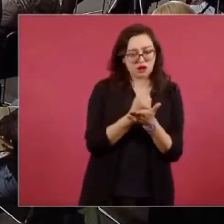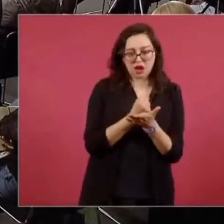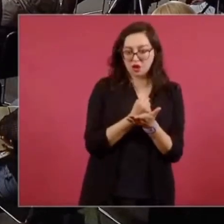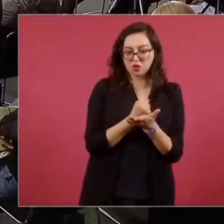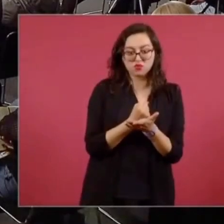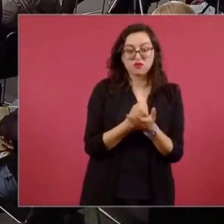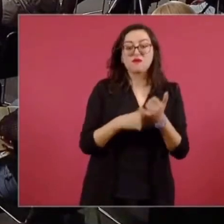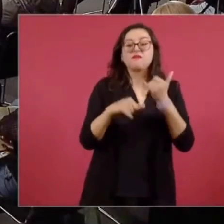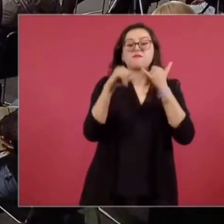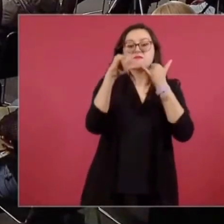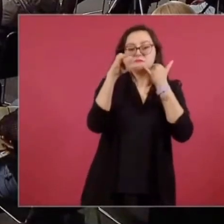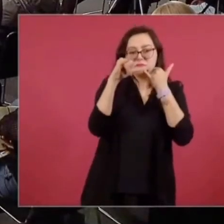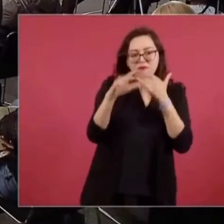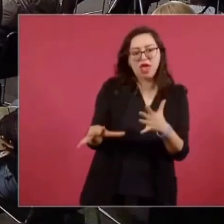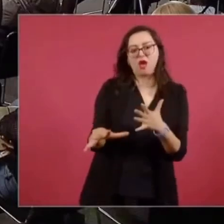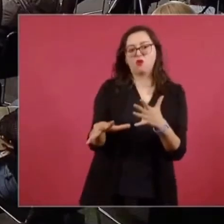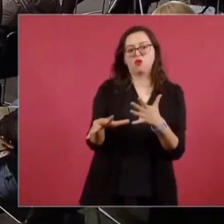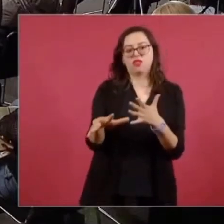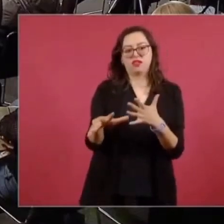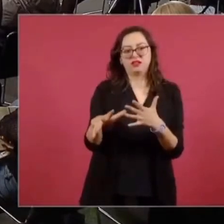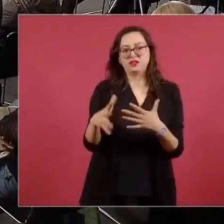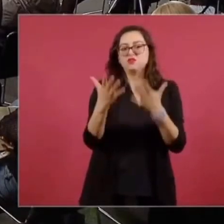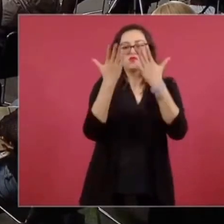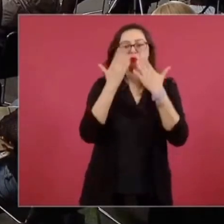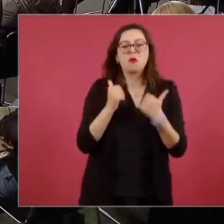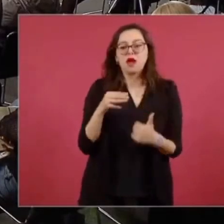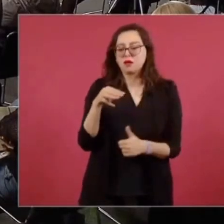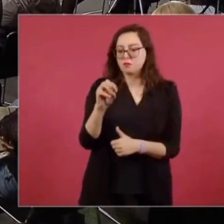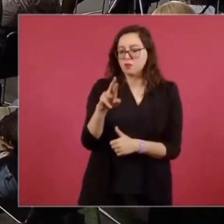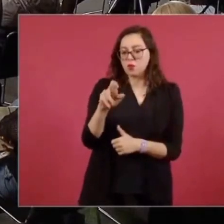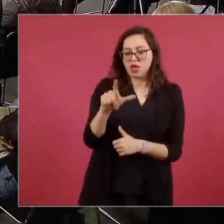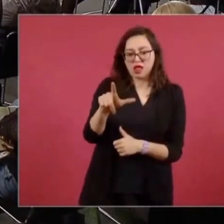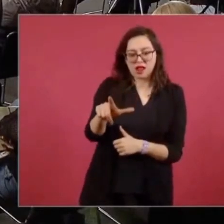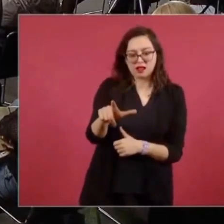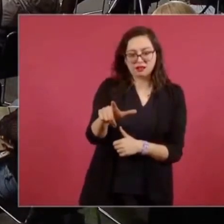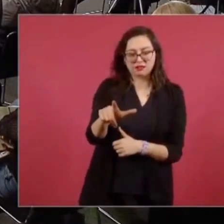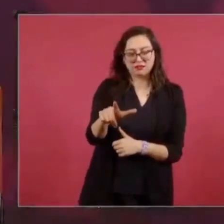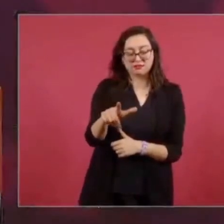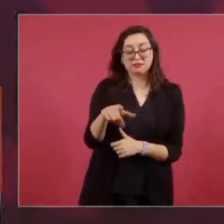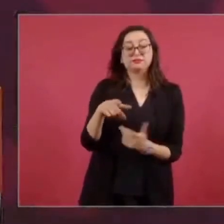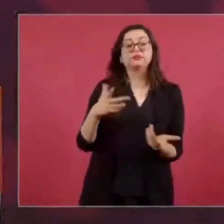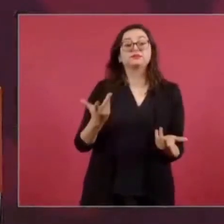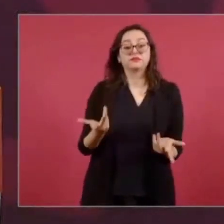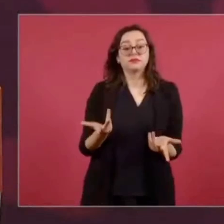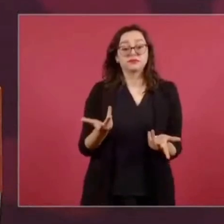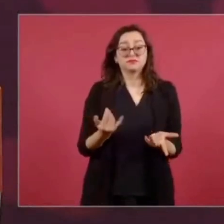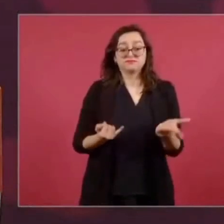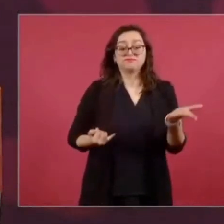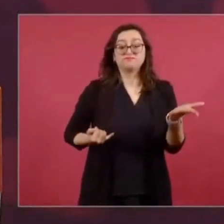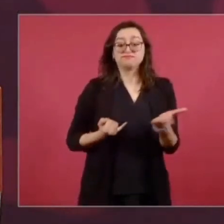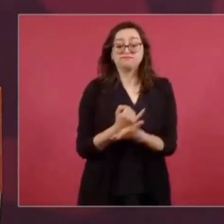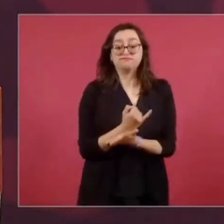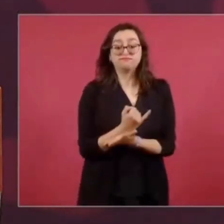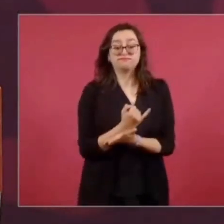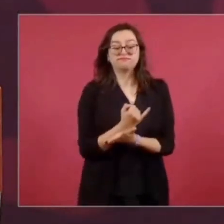un fraude escandaloso e inmoral y decide designar, aquí voy,